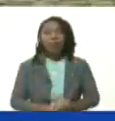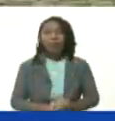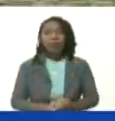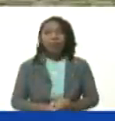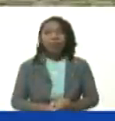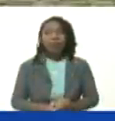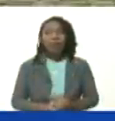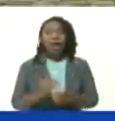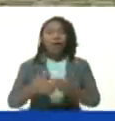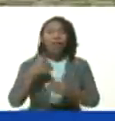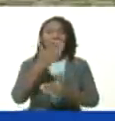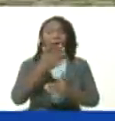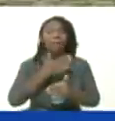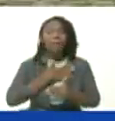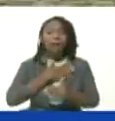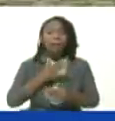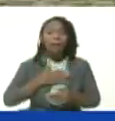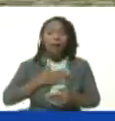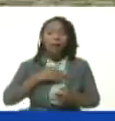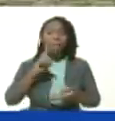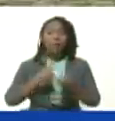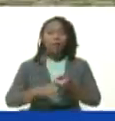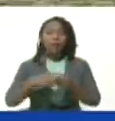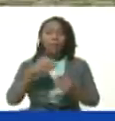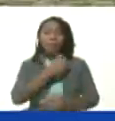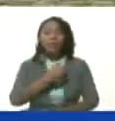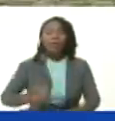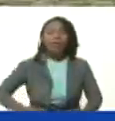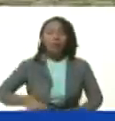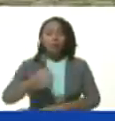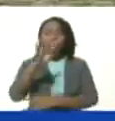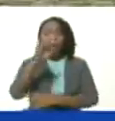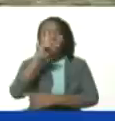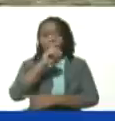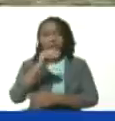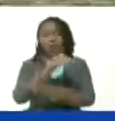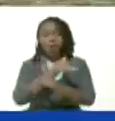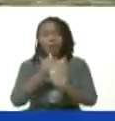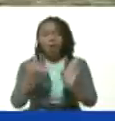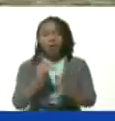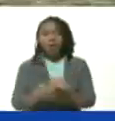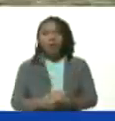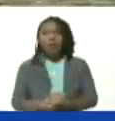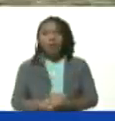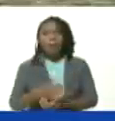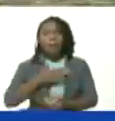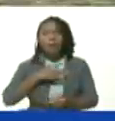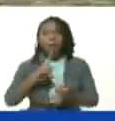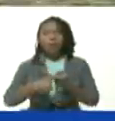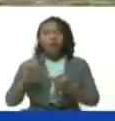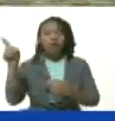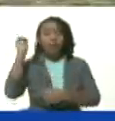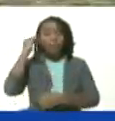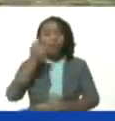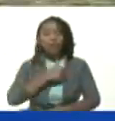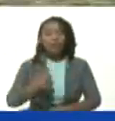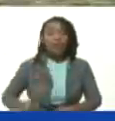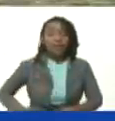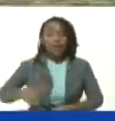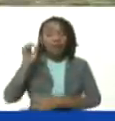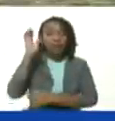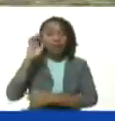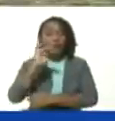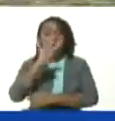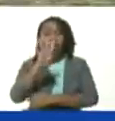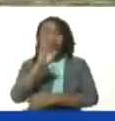2006. Y después de mí vino Cilia como presidenta durante 4 años y medio. Cilita fue presidenta de la Asamblea